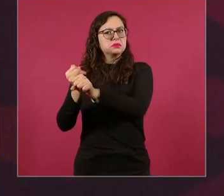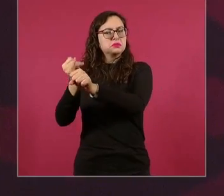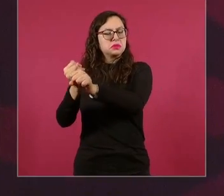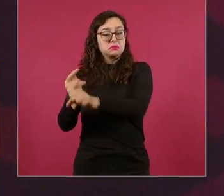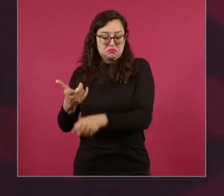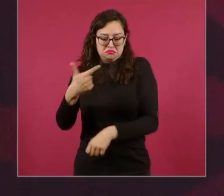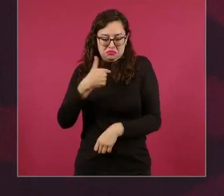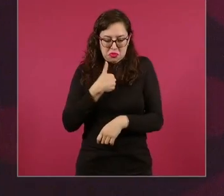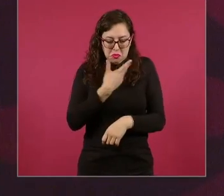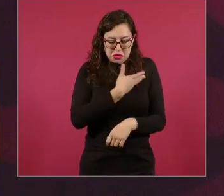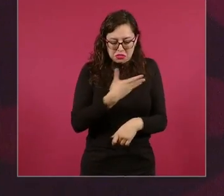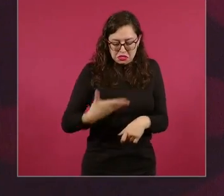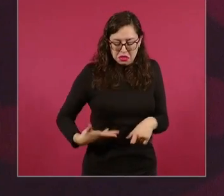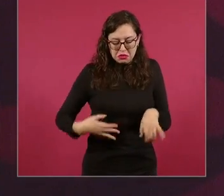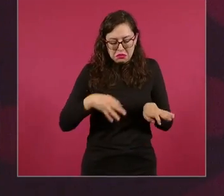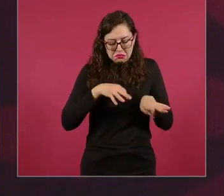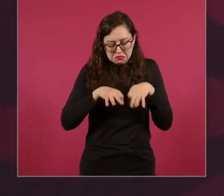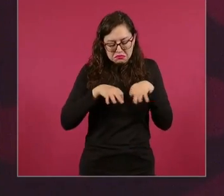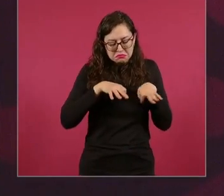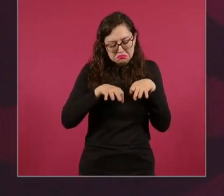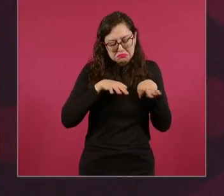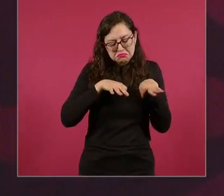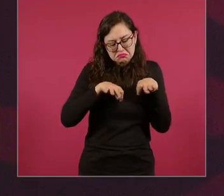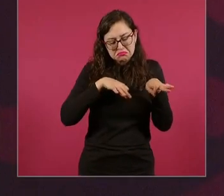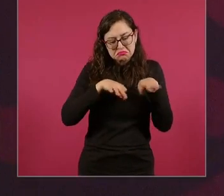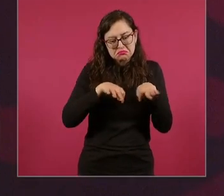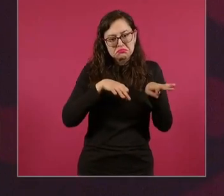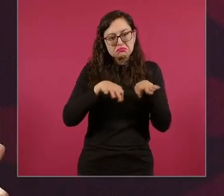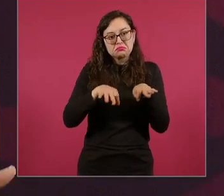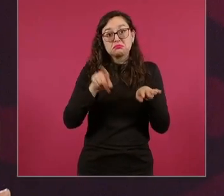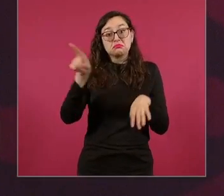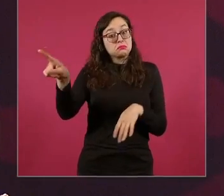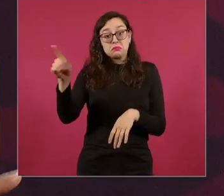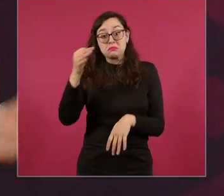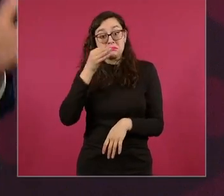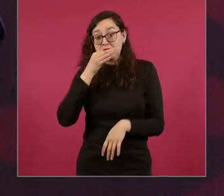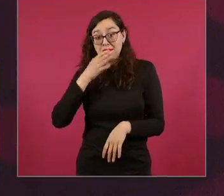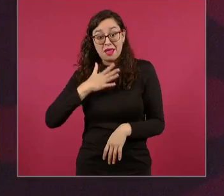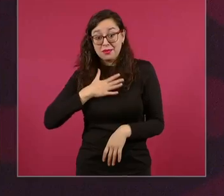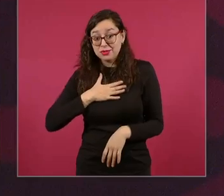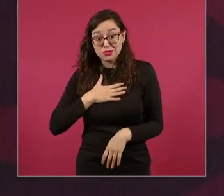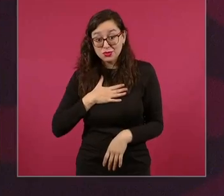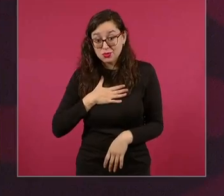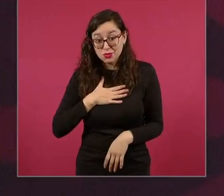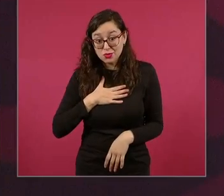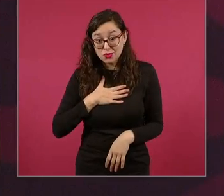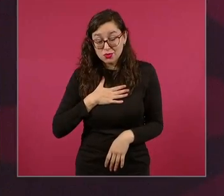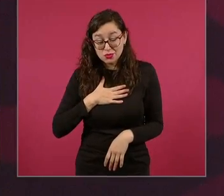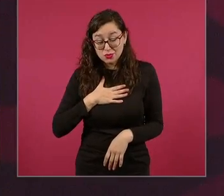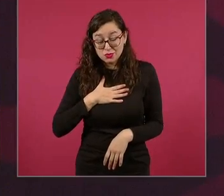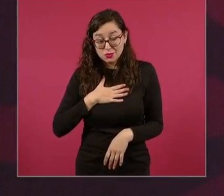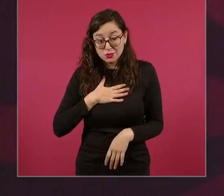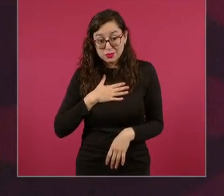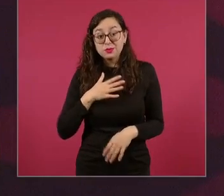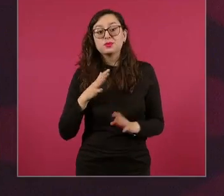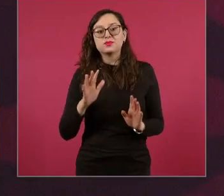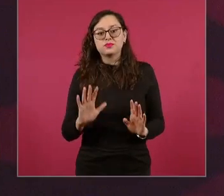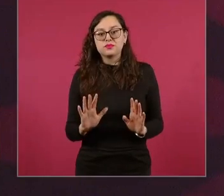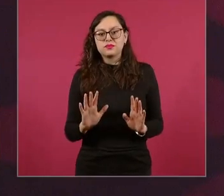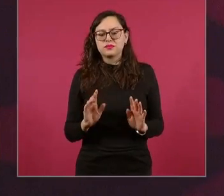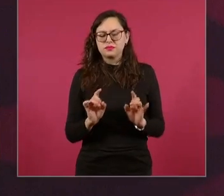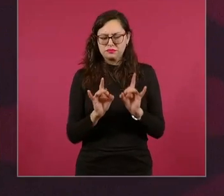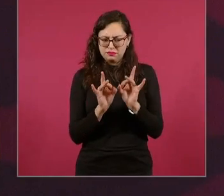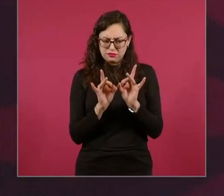Y de repente, no sé si primero o después, un